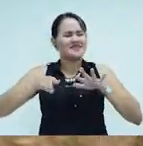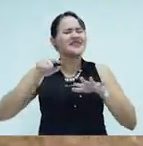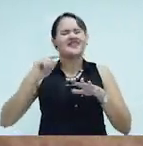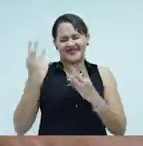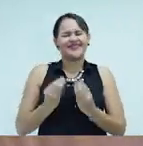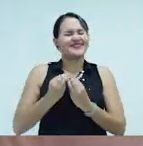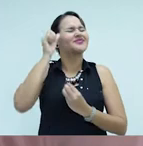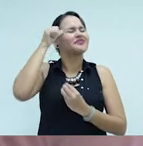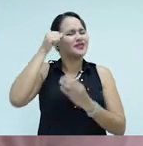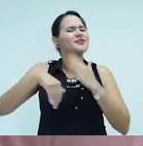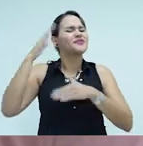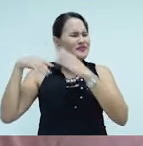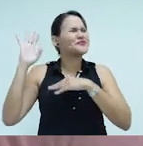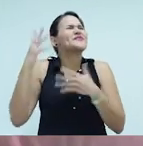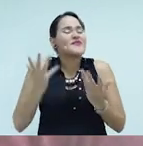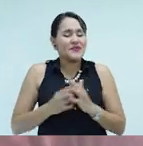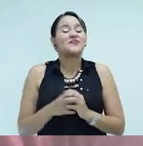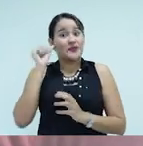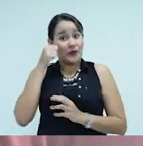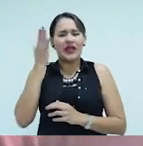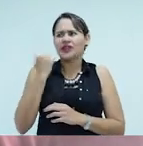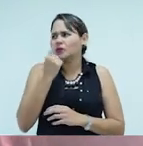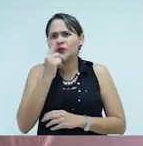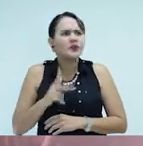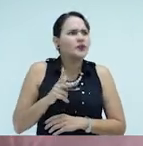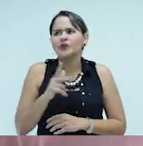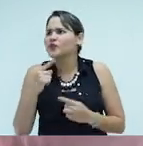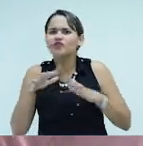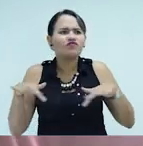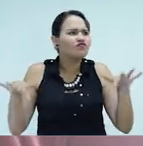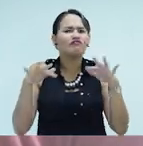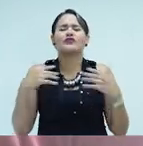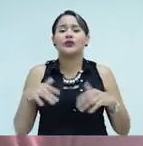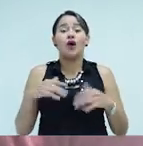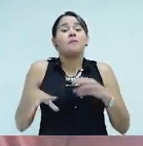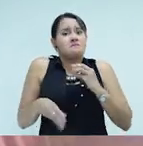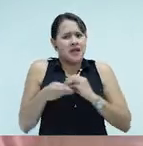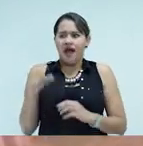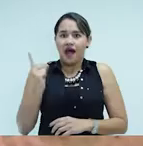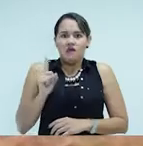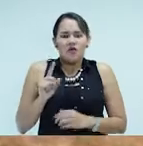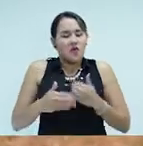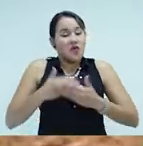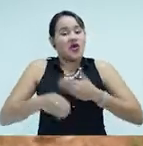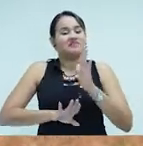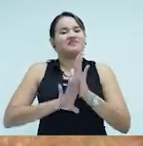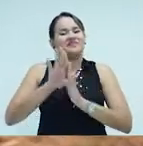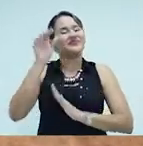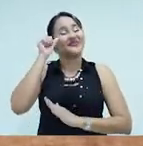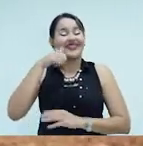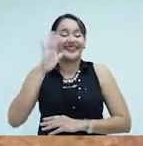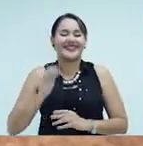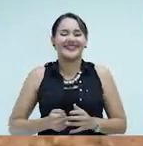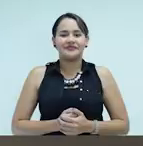primer semestre, y me trae bastante recuerdo de esos inicios, de cómo fue el recorrido que tuvimos a lo largo del tiempo y cómo íbamos